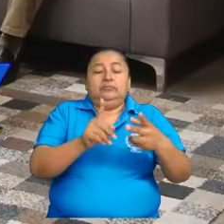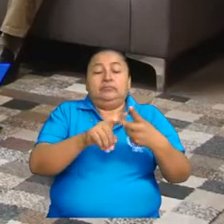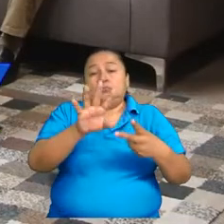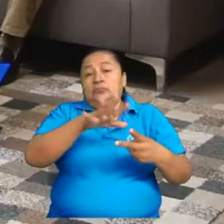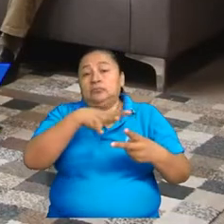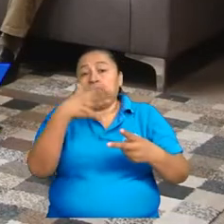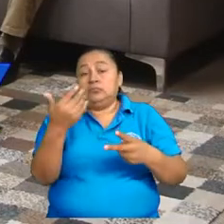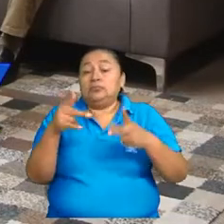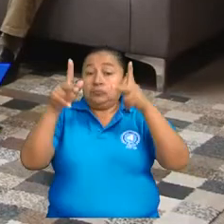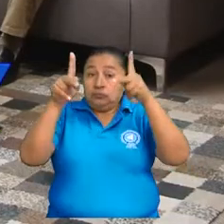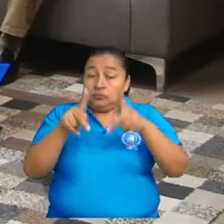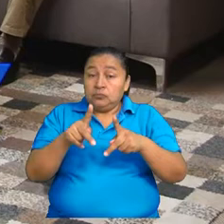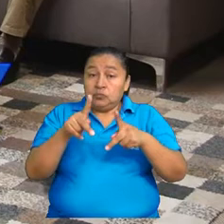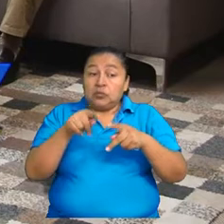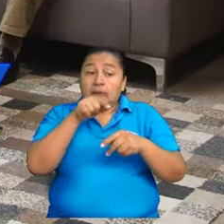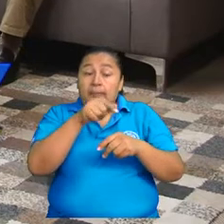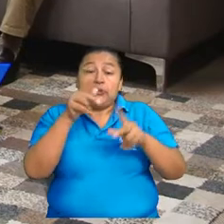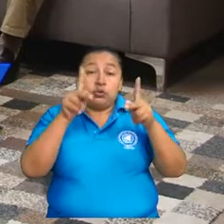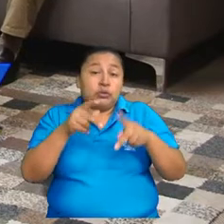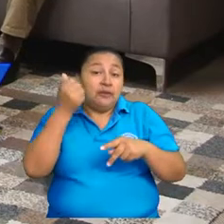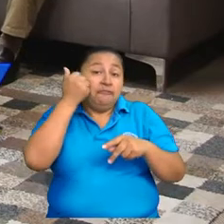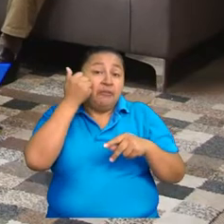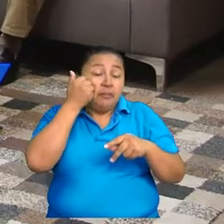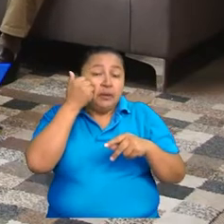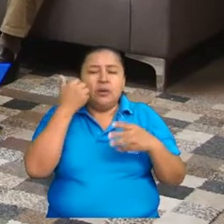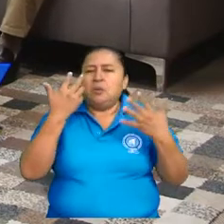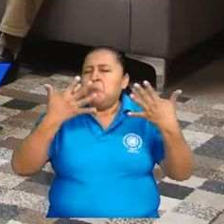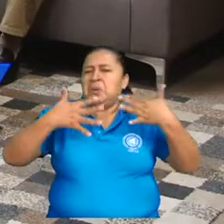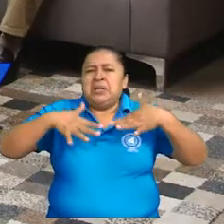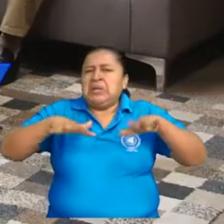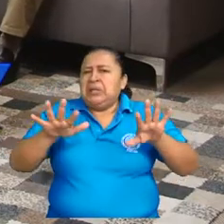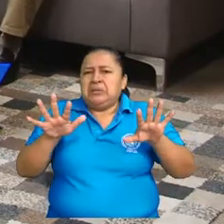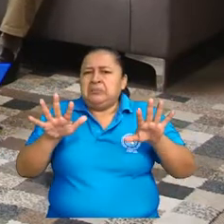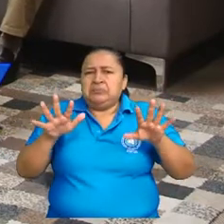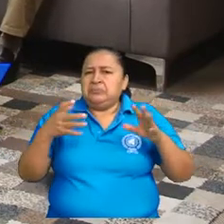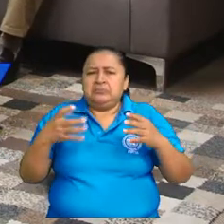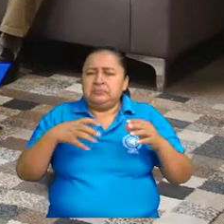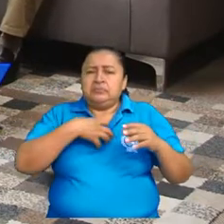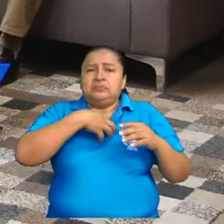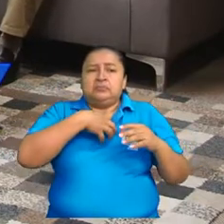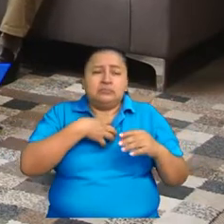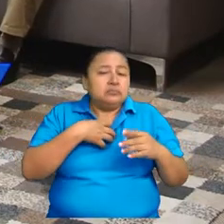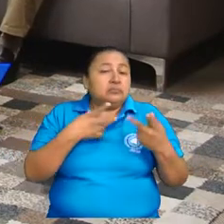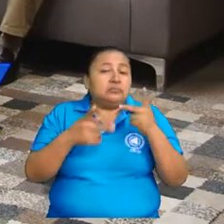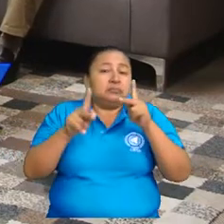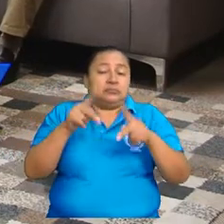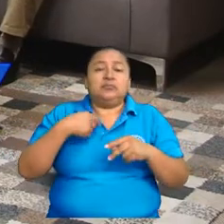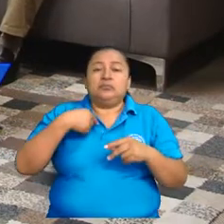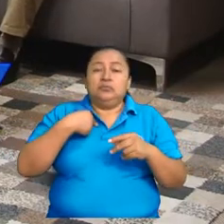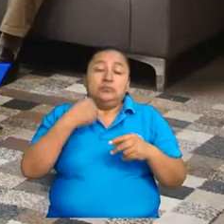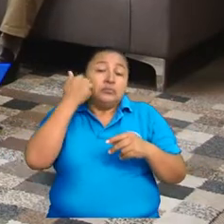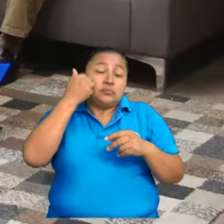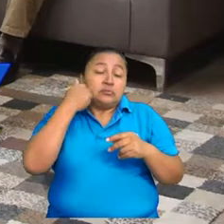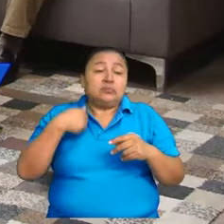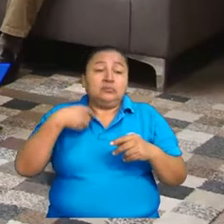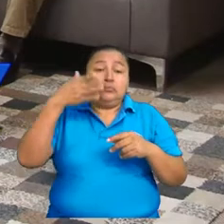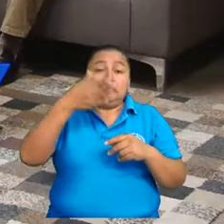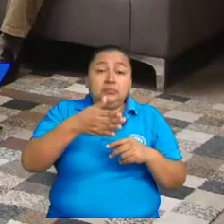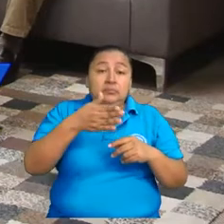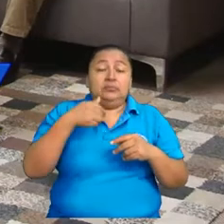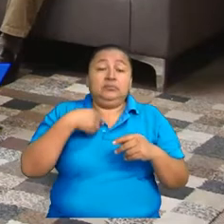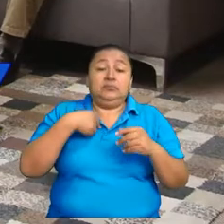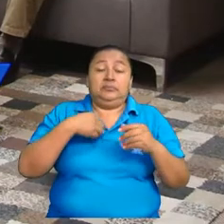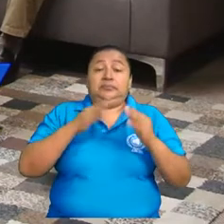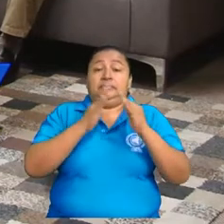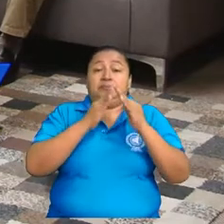es la persona enferma, sí, sí, ¿verdad?, por cualquier virus respiratorio. Si yo estoy enfermo y llego a mi casa, ¿verdad?, y voy a estornudar,